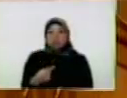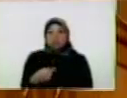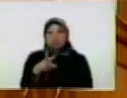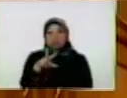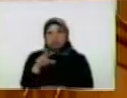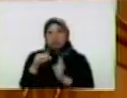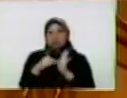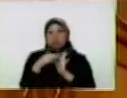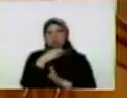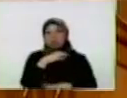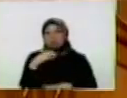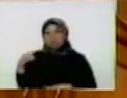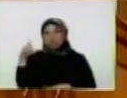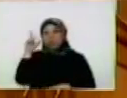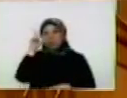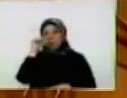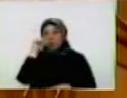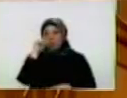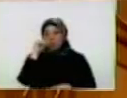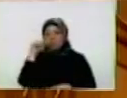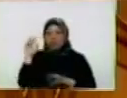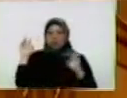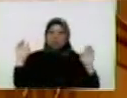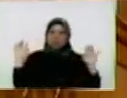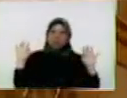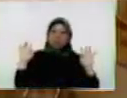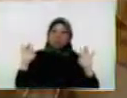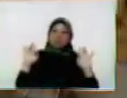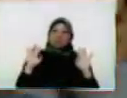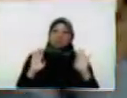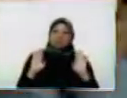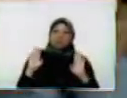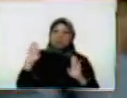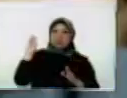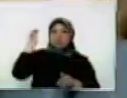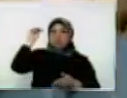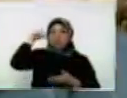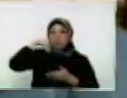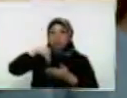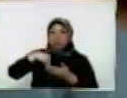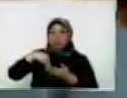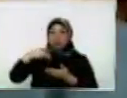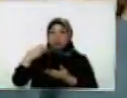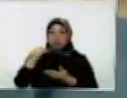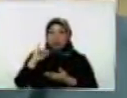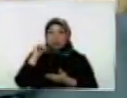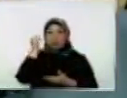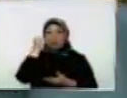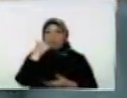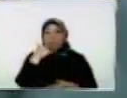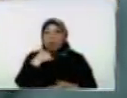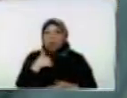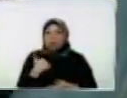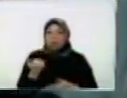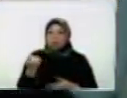hombres, esa noche salimos, Maracay, Valencia, allá estaba también el compañero Saúl.